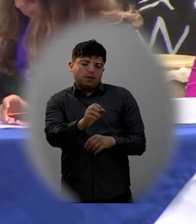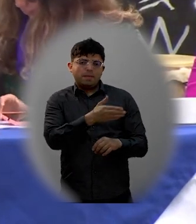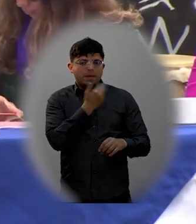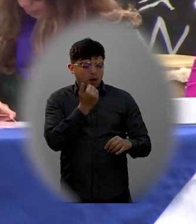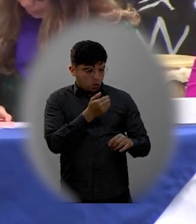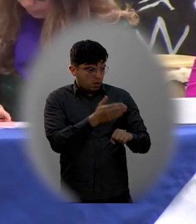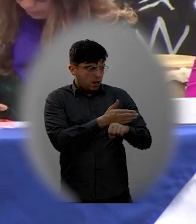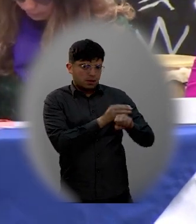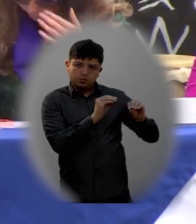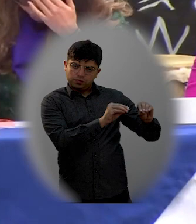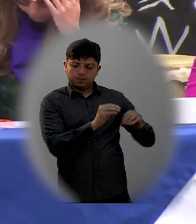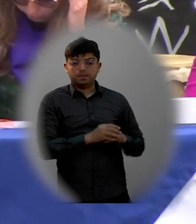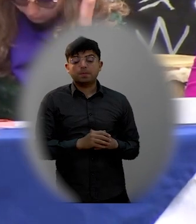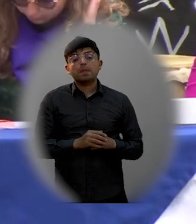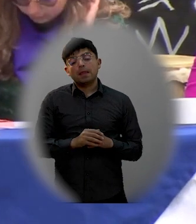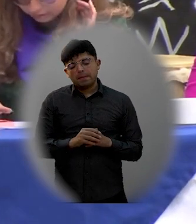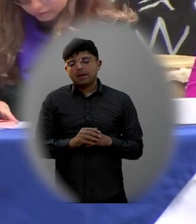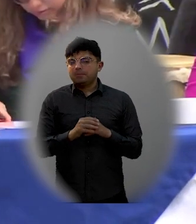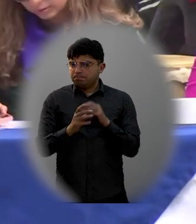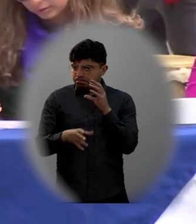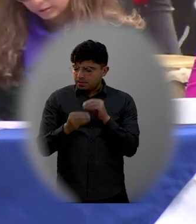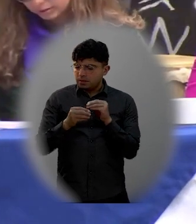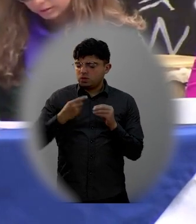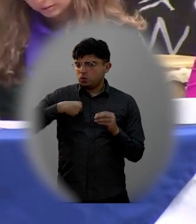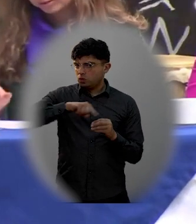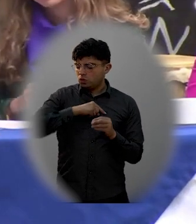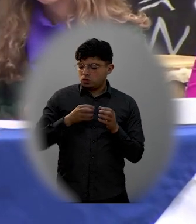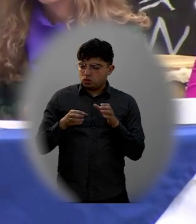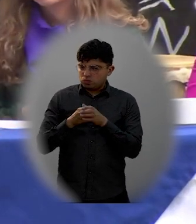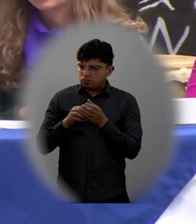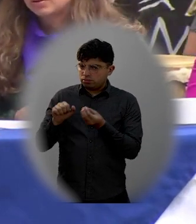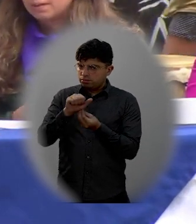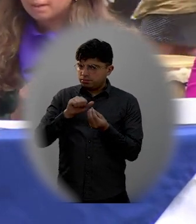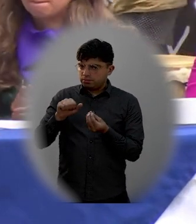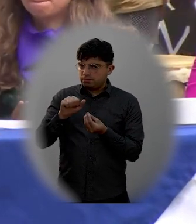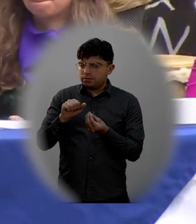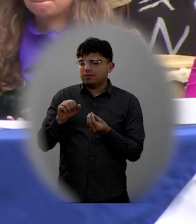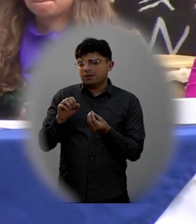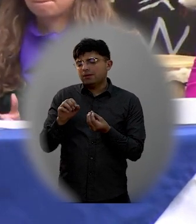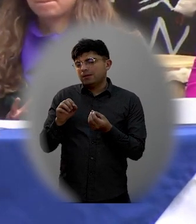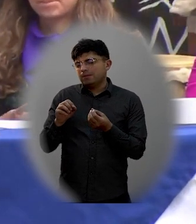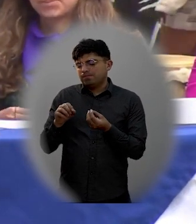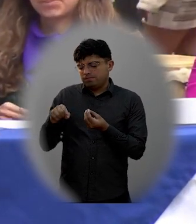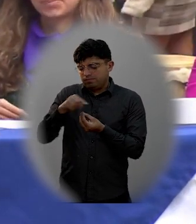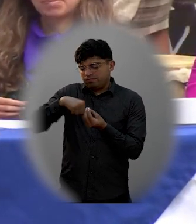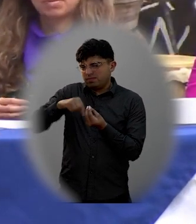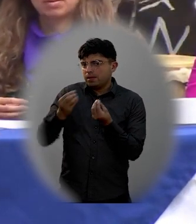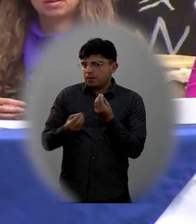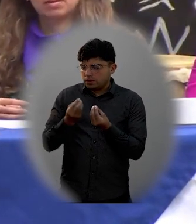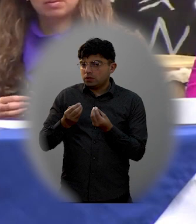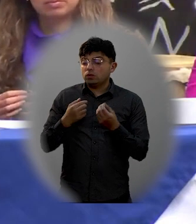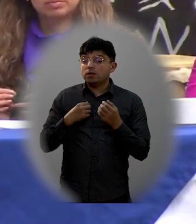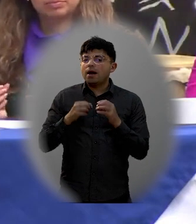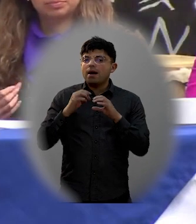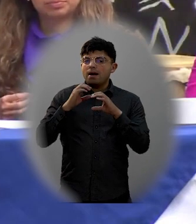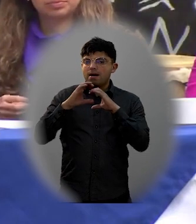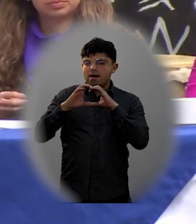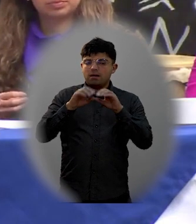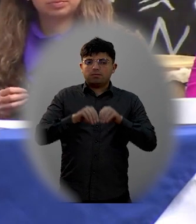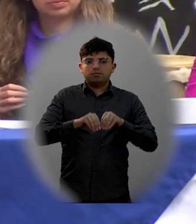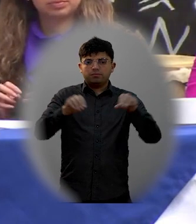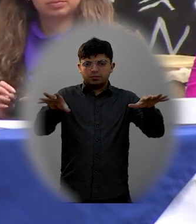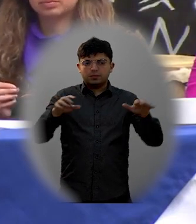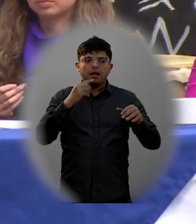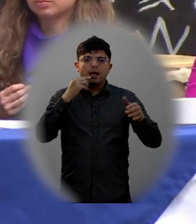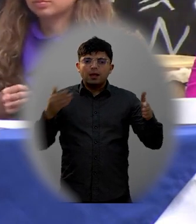Bueno, otra pues de las cosas que hemos hecho como a partir de la juntanza es como el sacar comunicados también como en términos